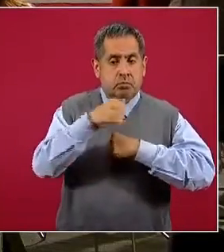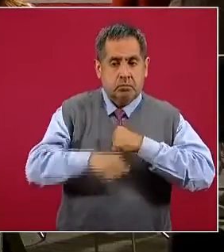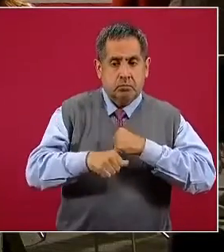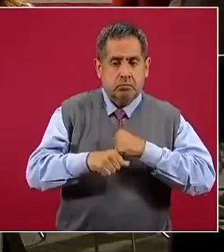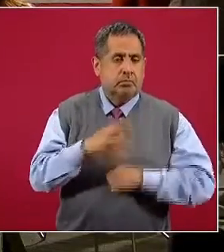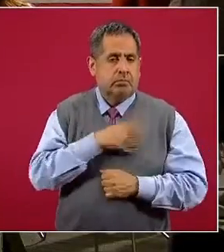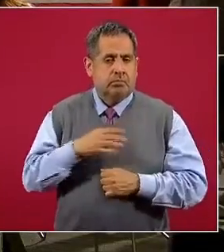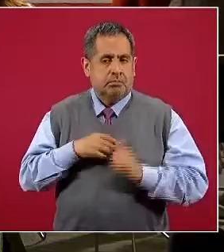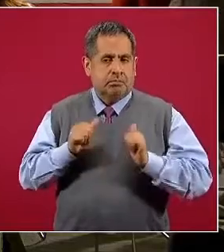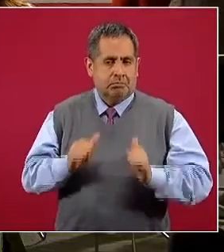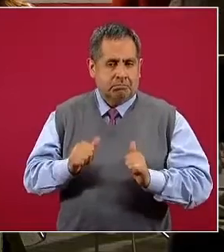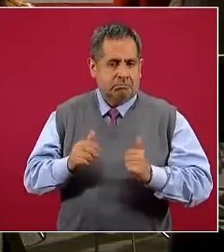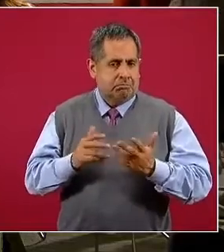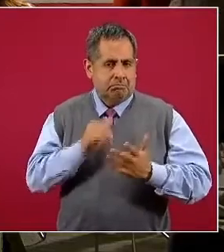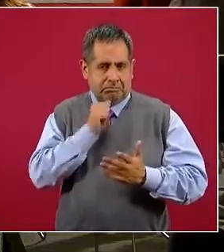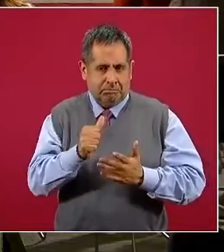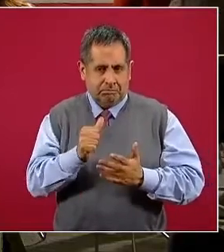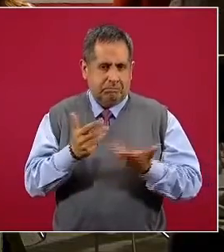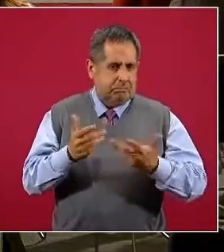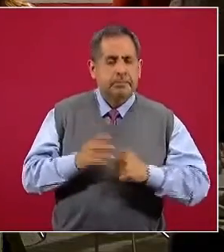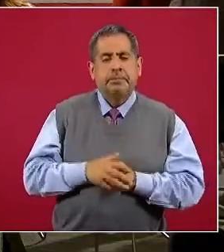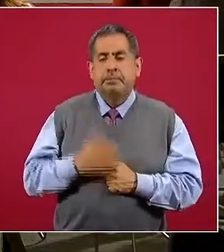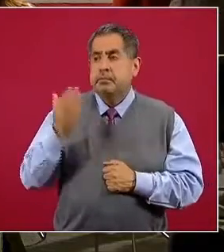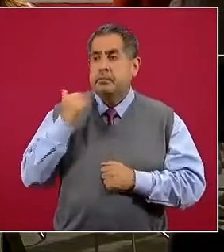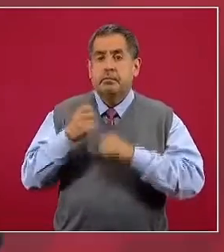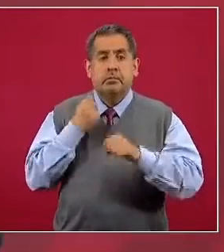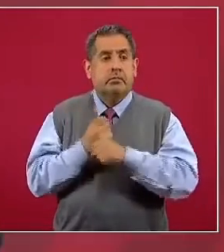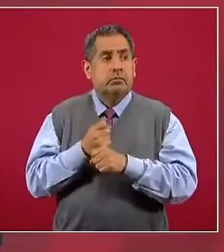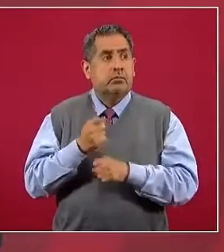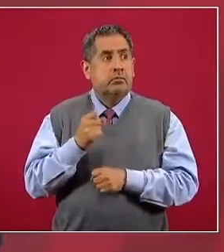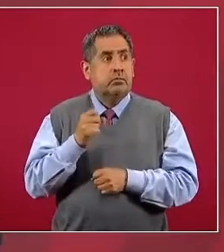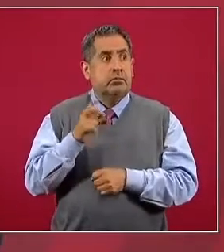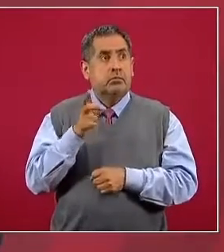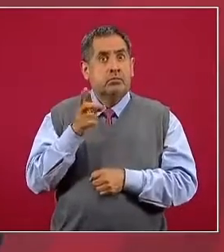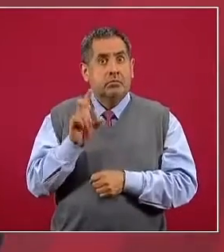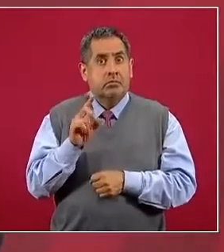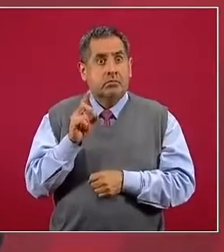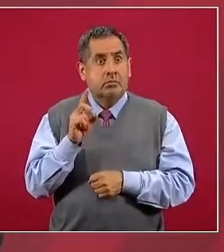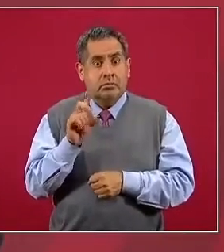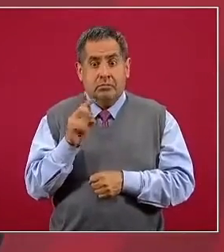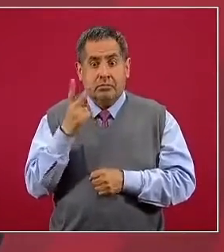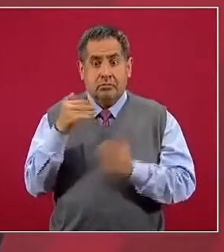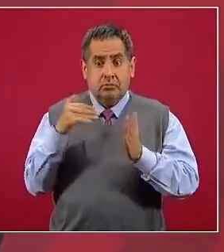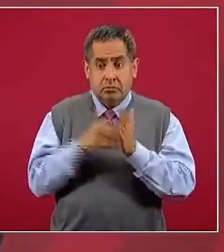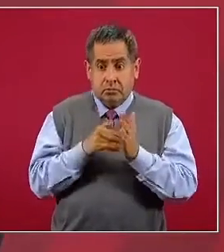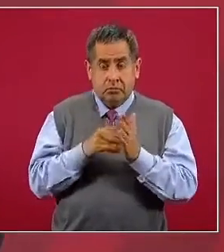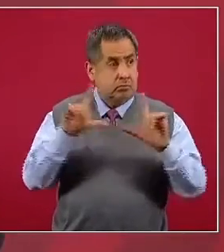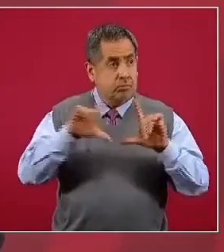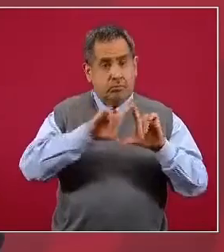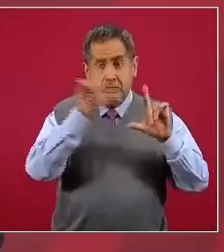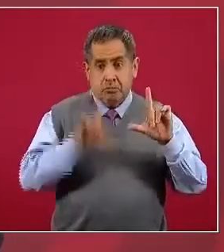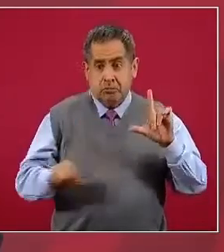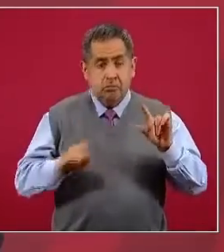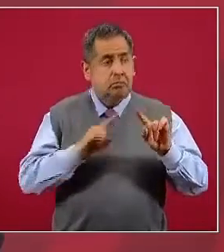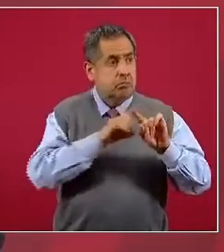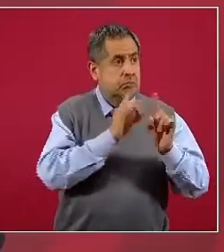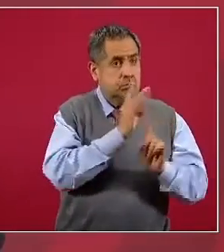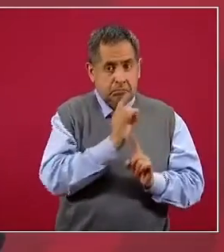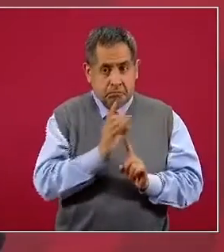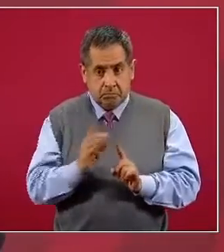el 2019 se realizaron 32,000 vasectomías a nivel nacional. Entonces esperamos seguir con